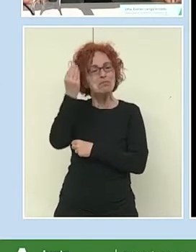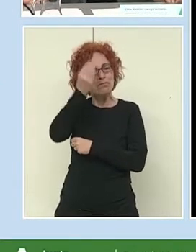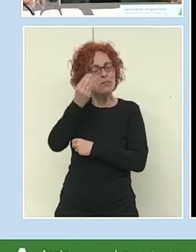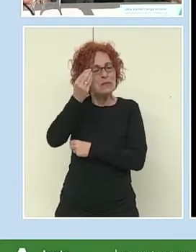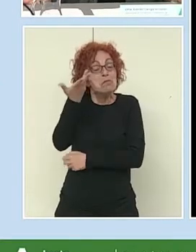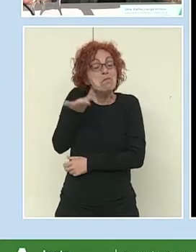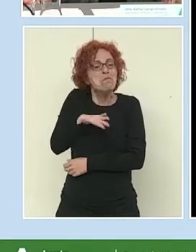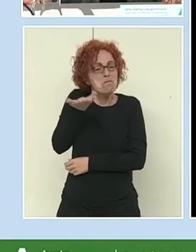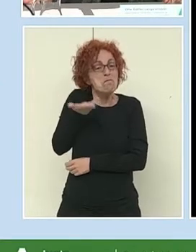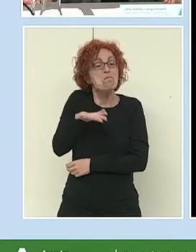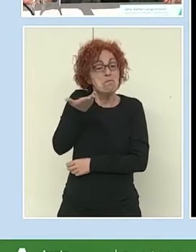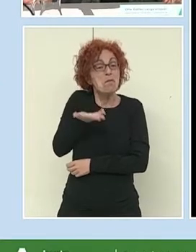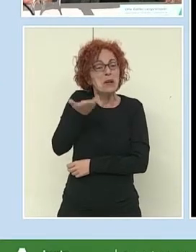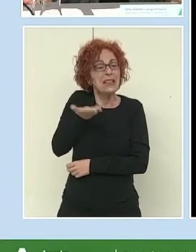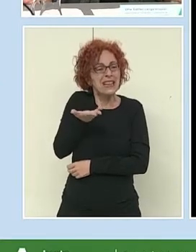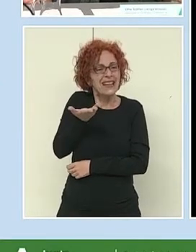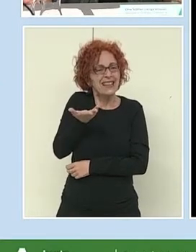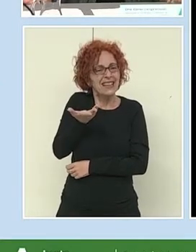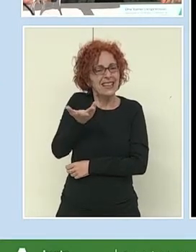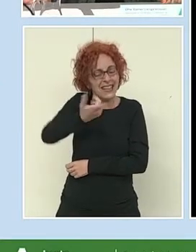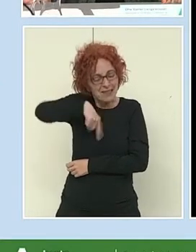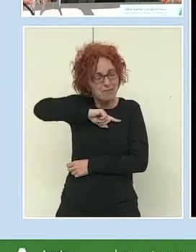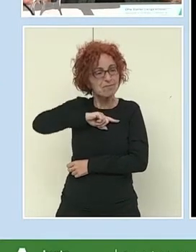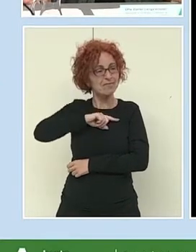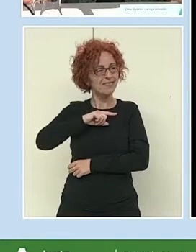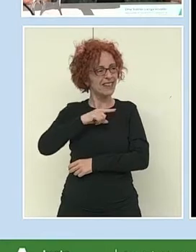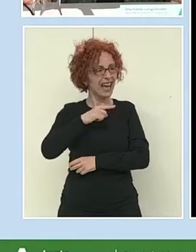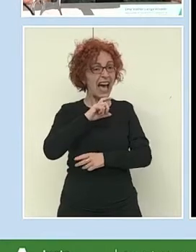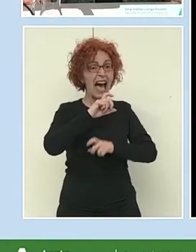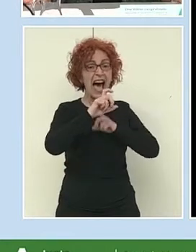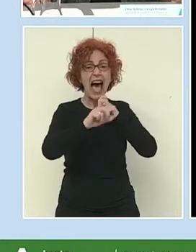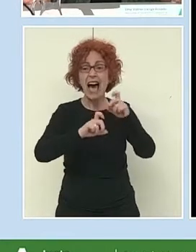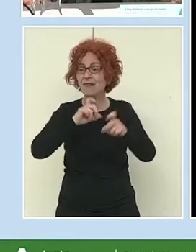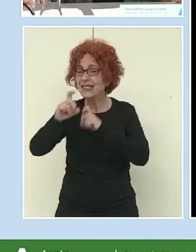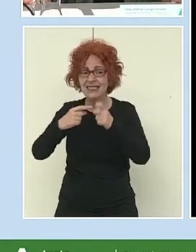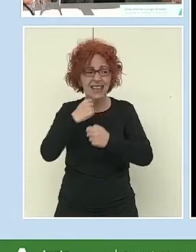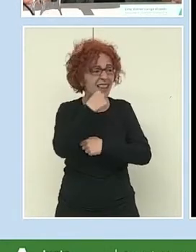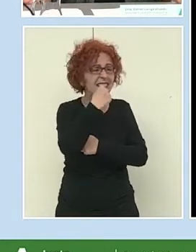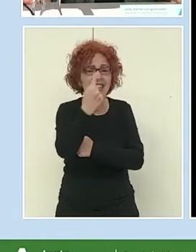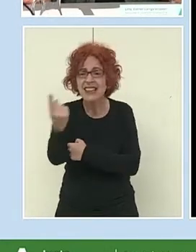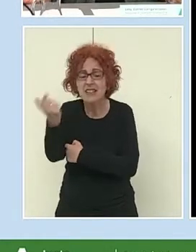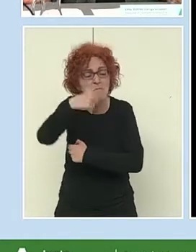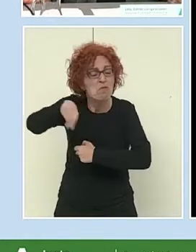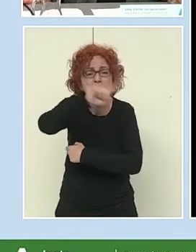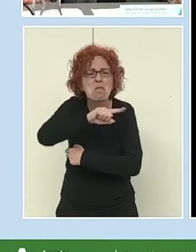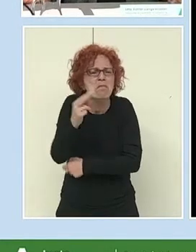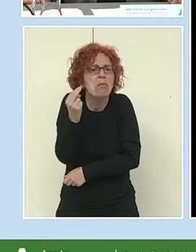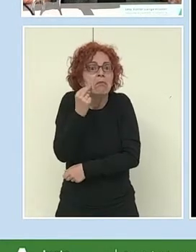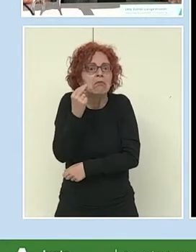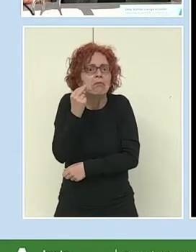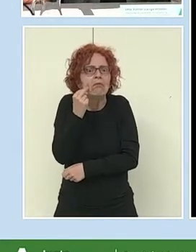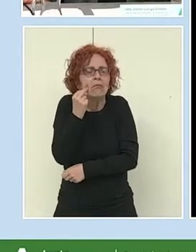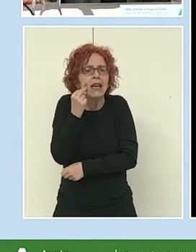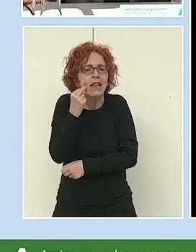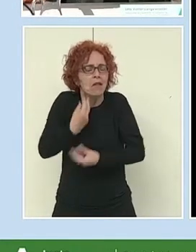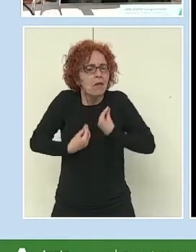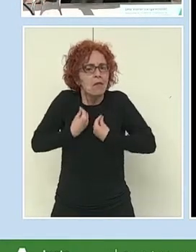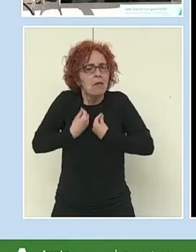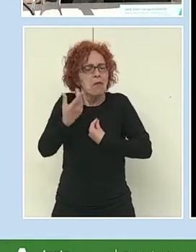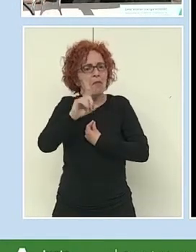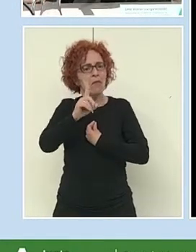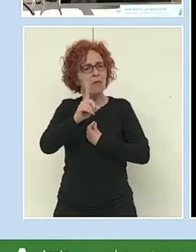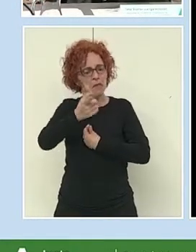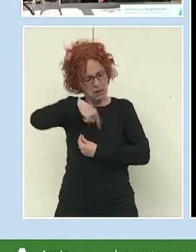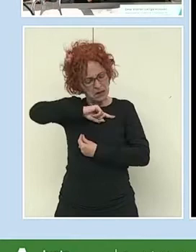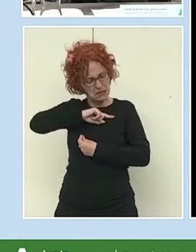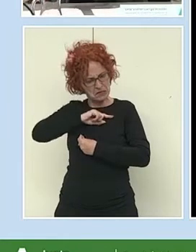bastante, bastante importante que se les transmita a las alumnas que no tengan miedo, porque creo que los estudiantes, en nuestro